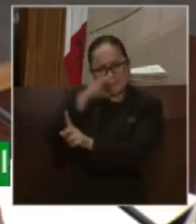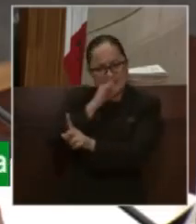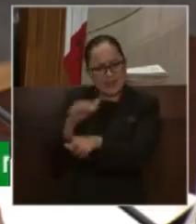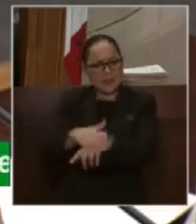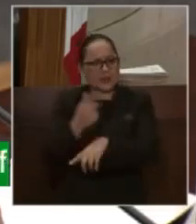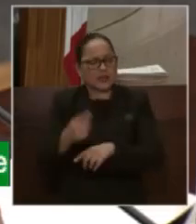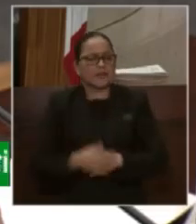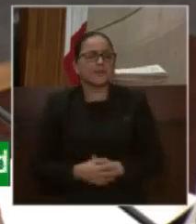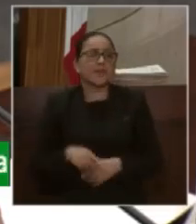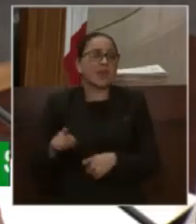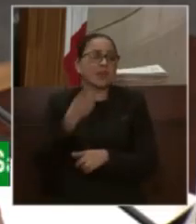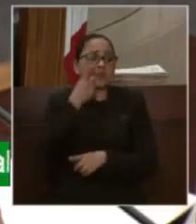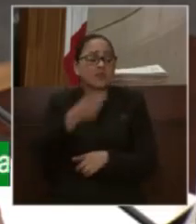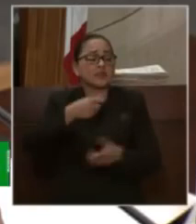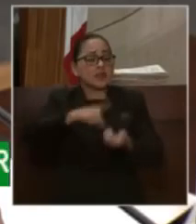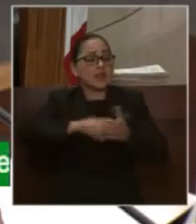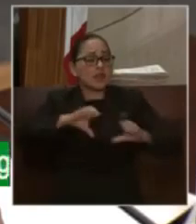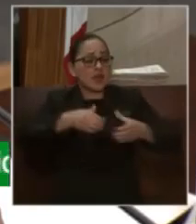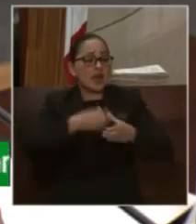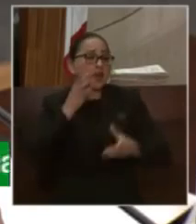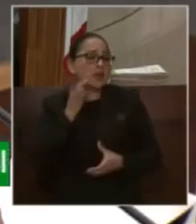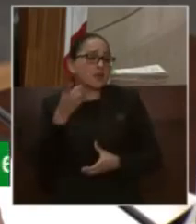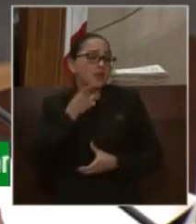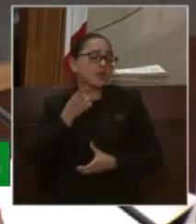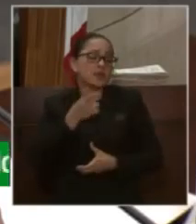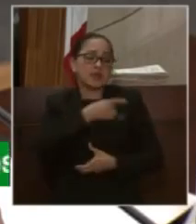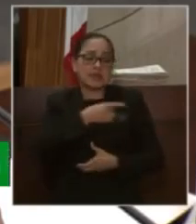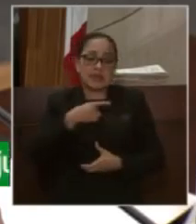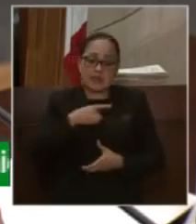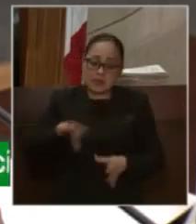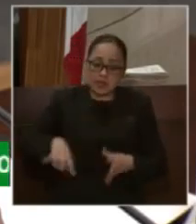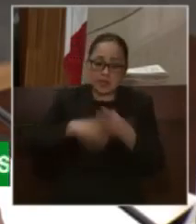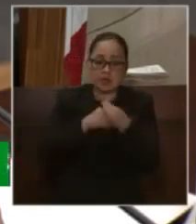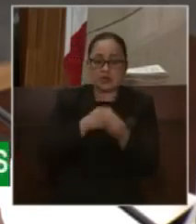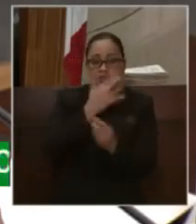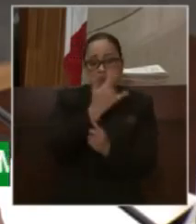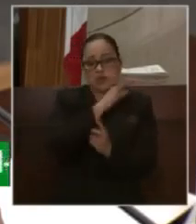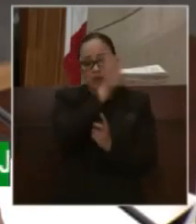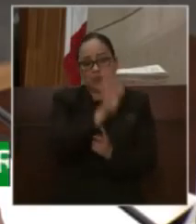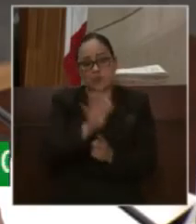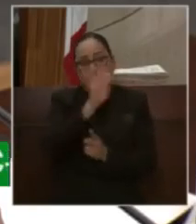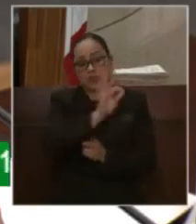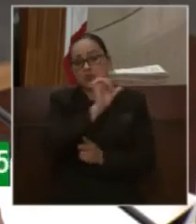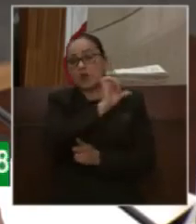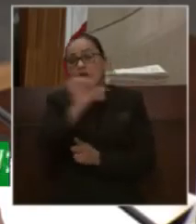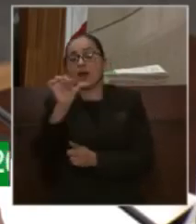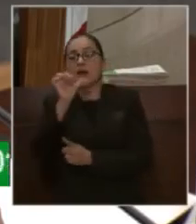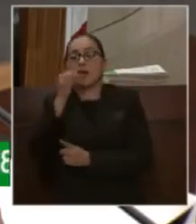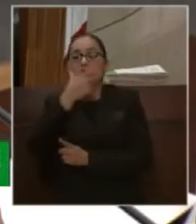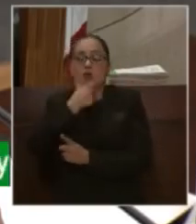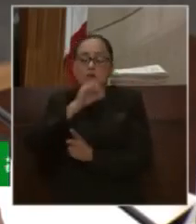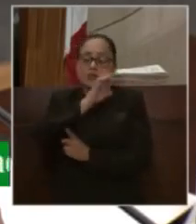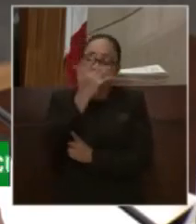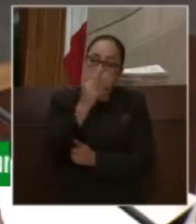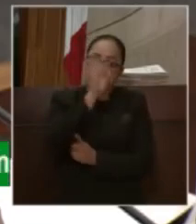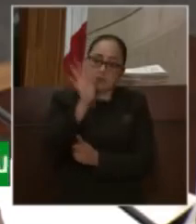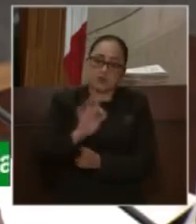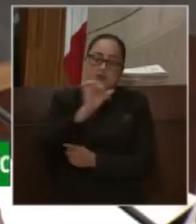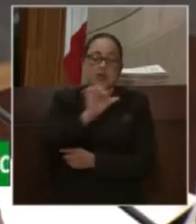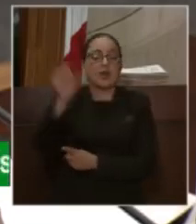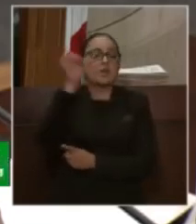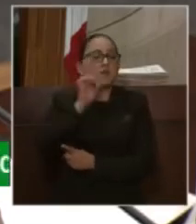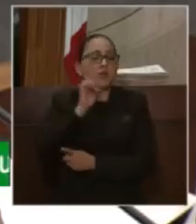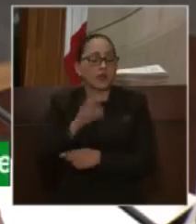al actor cuando asegura que la legislatura debería conformarse estrictamente con 50% de los integrantes de cada género. Esto es